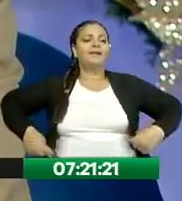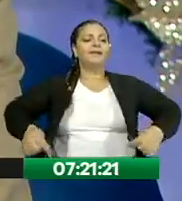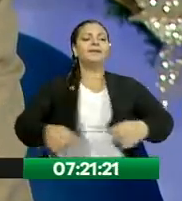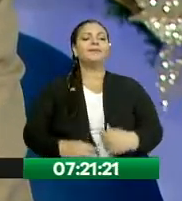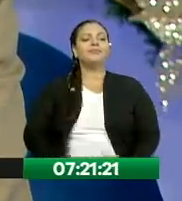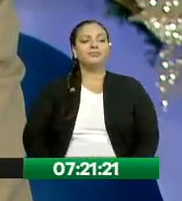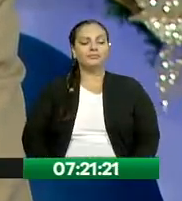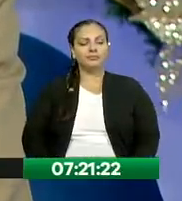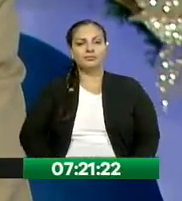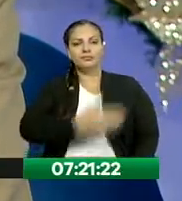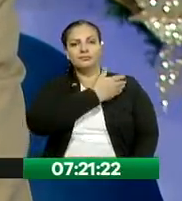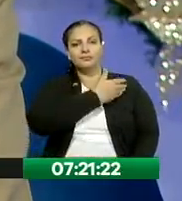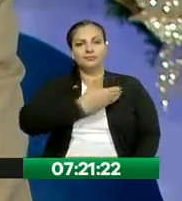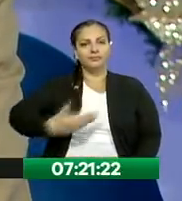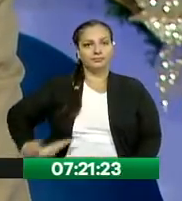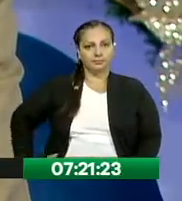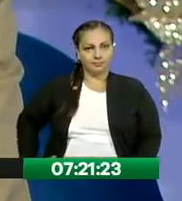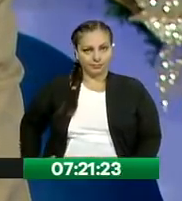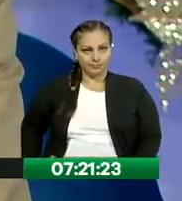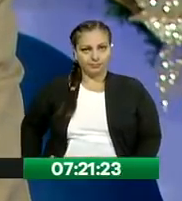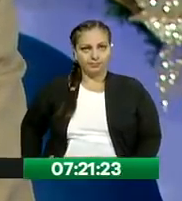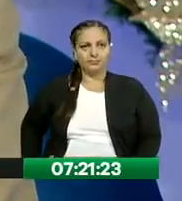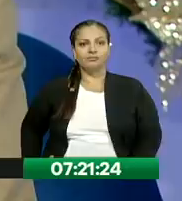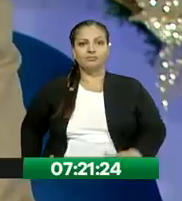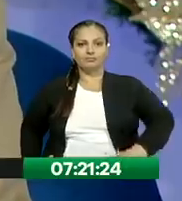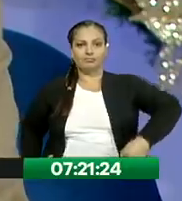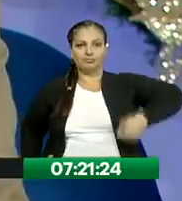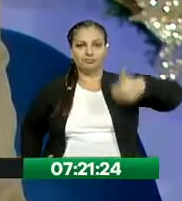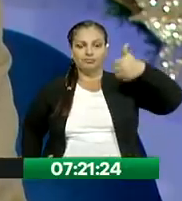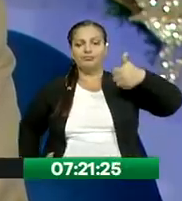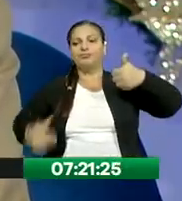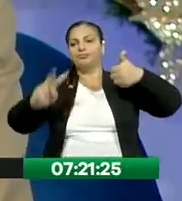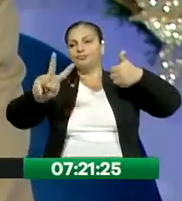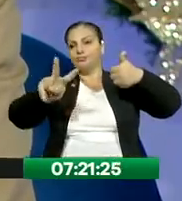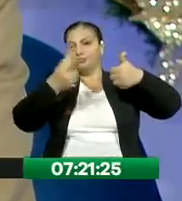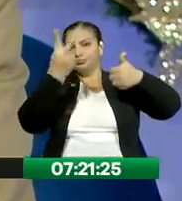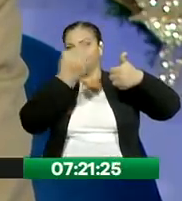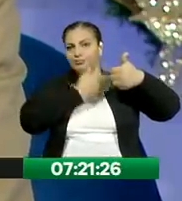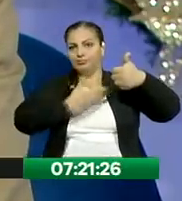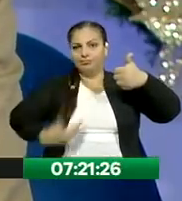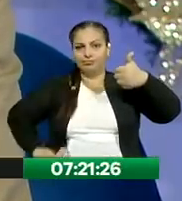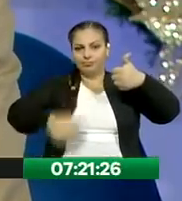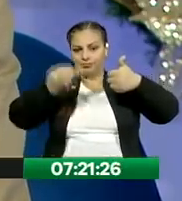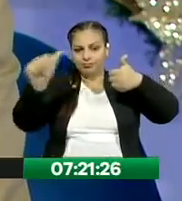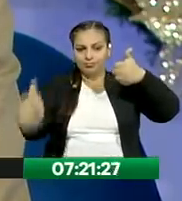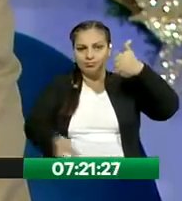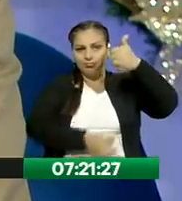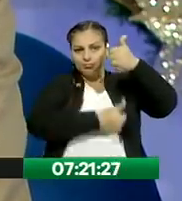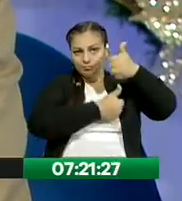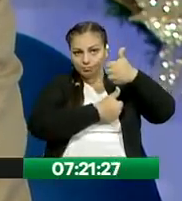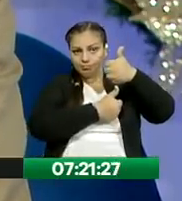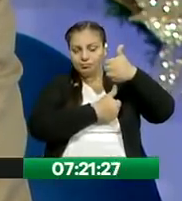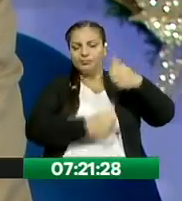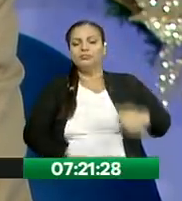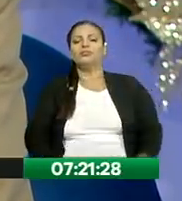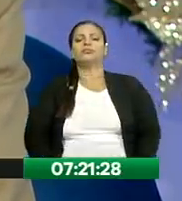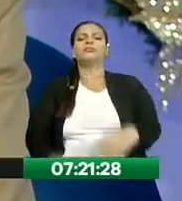cumplir el nuevo vicepresidente o vicepresidenta en su caso, es el